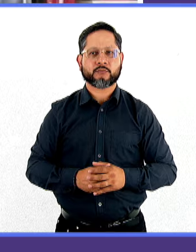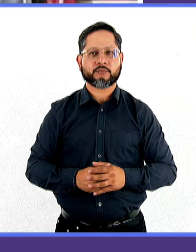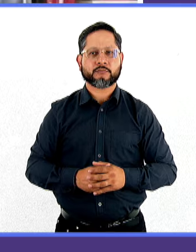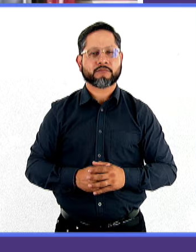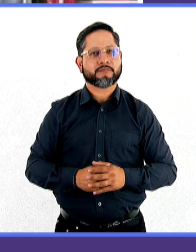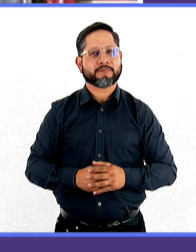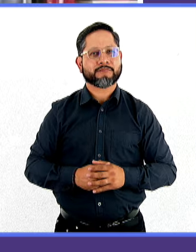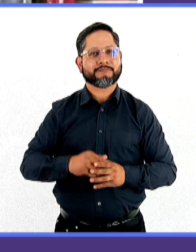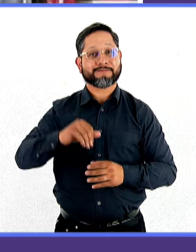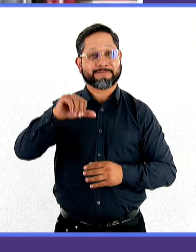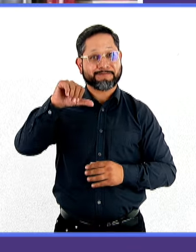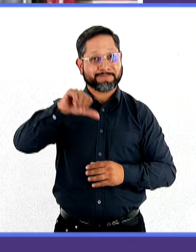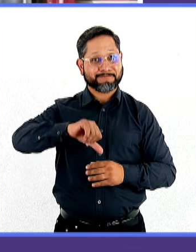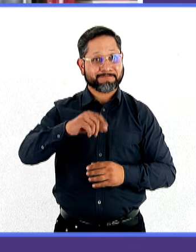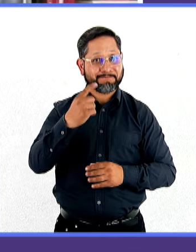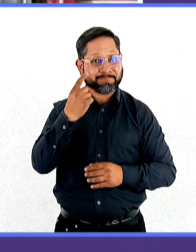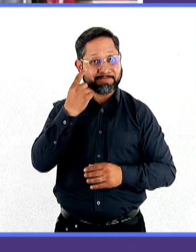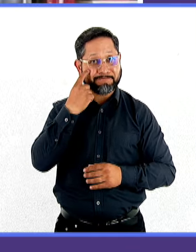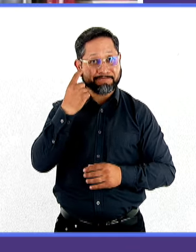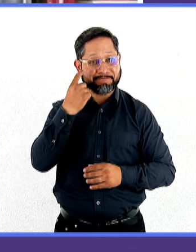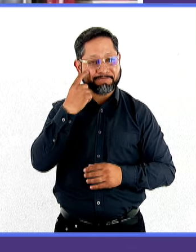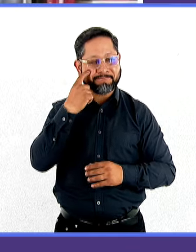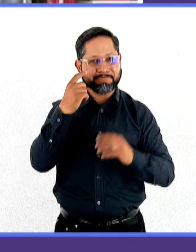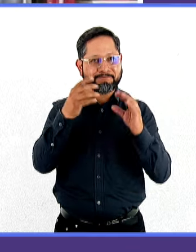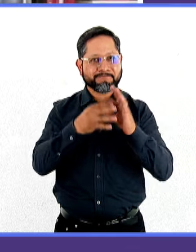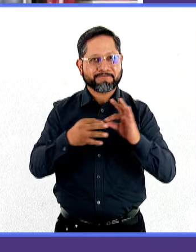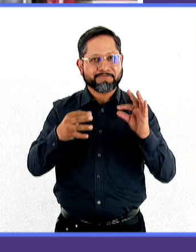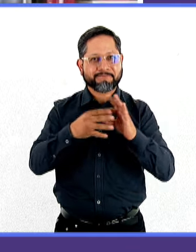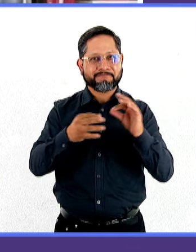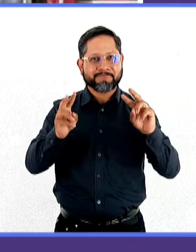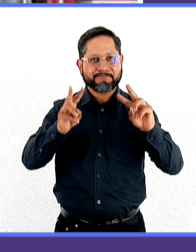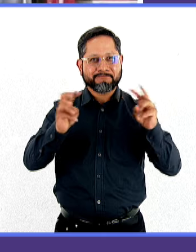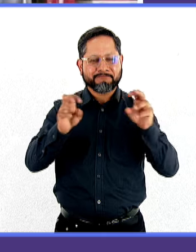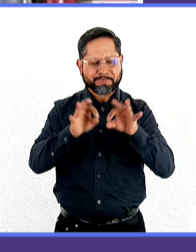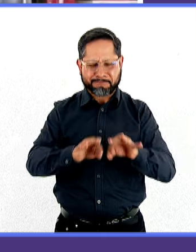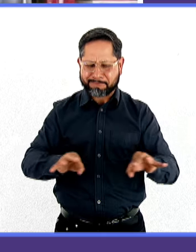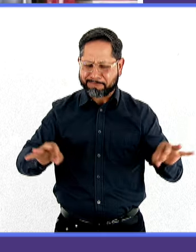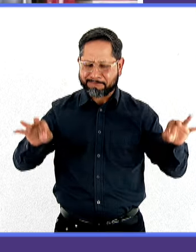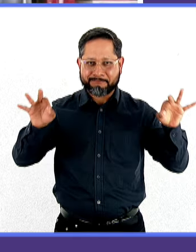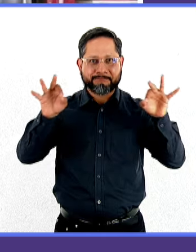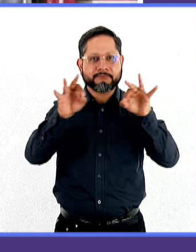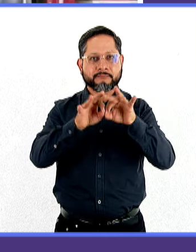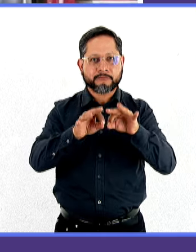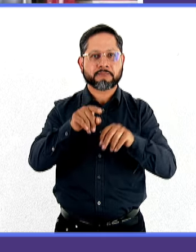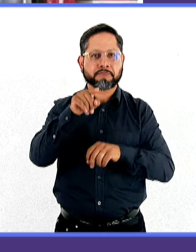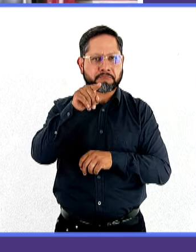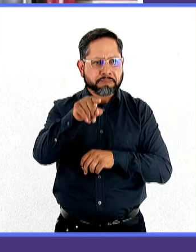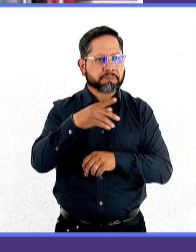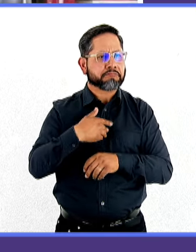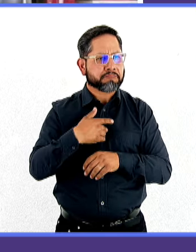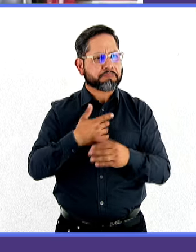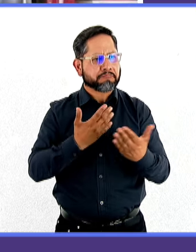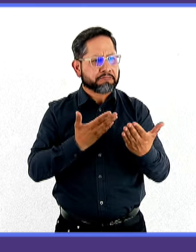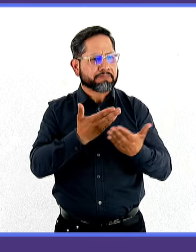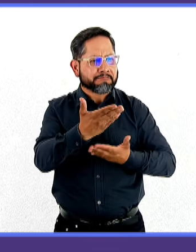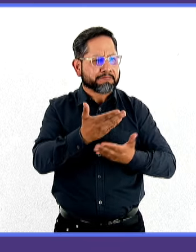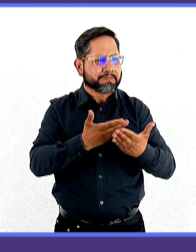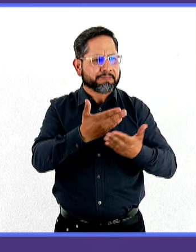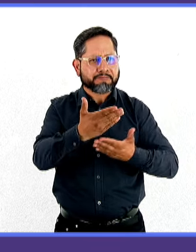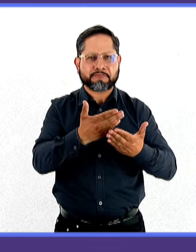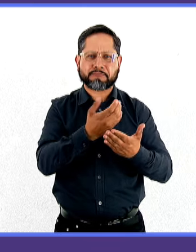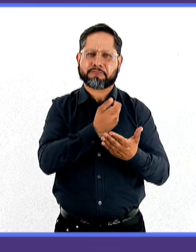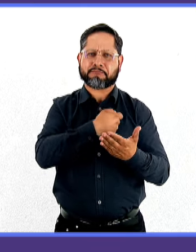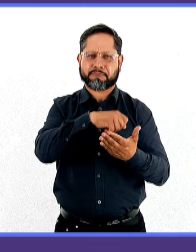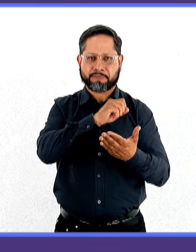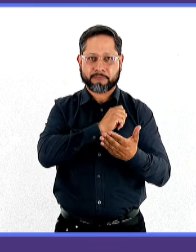y hoy fíjense que vamos a hablar sobre un componente fundamental para las relaciones interpersonales sanas y